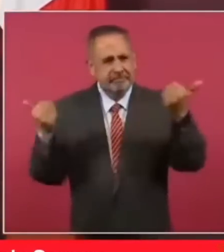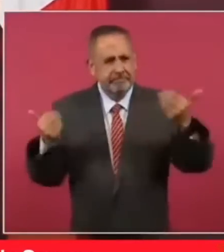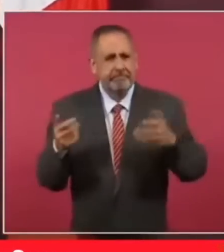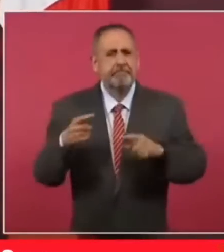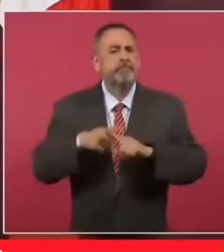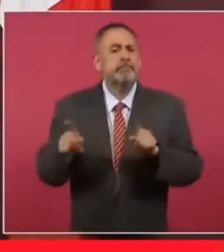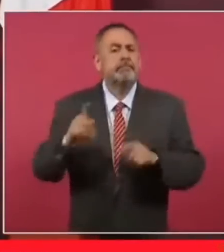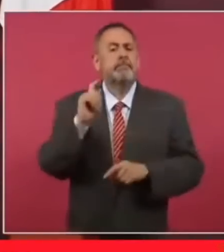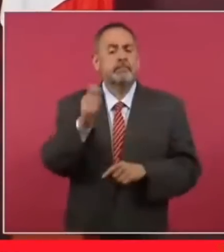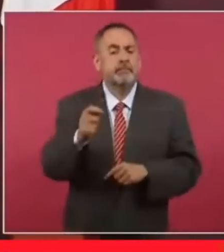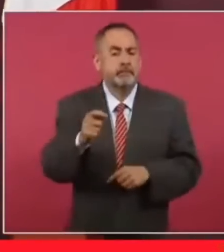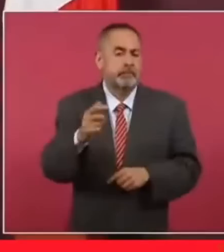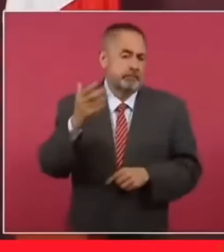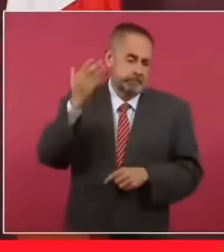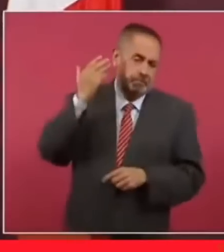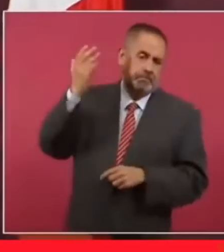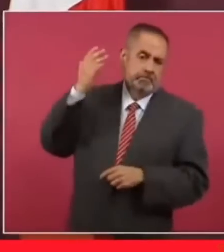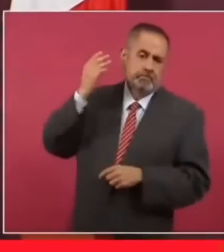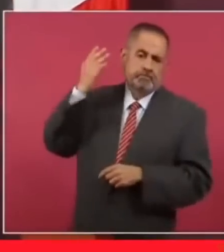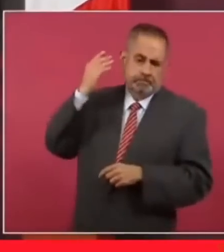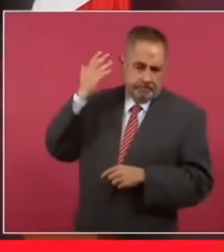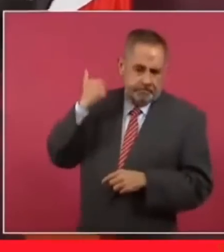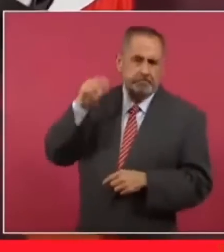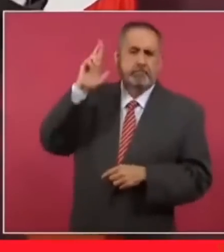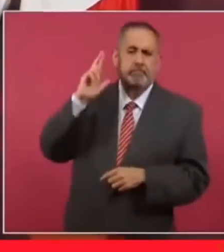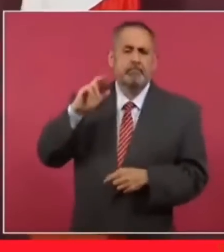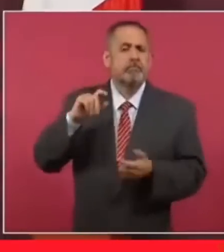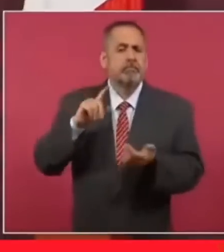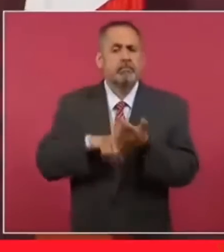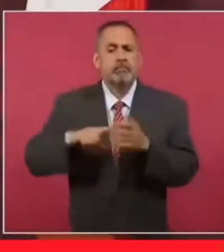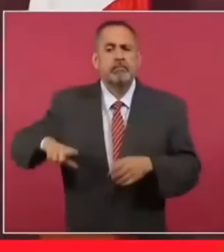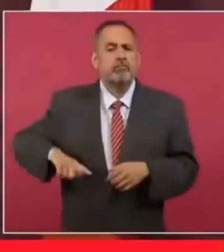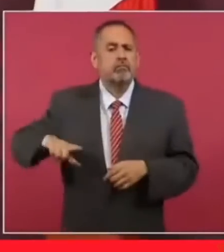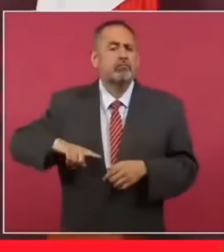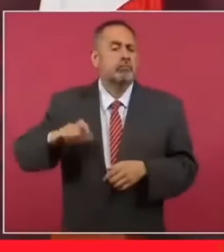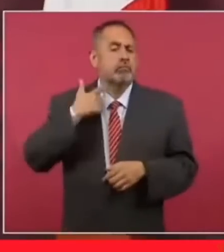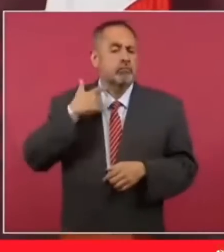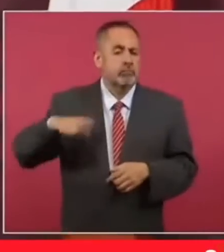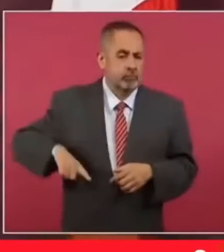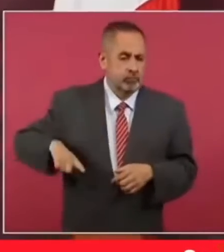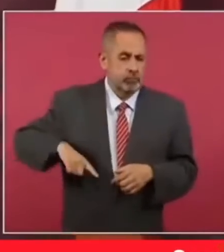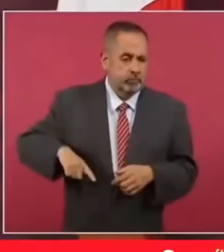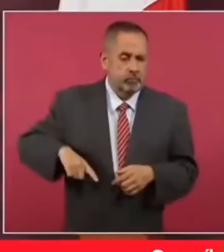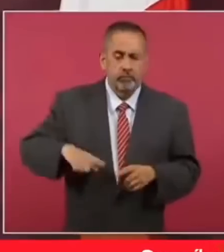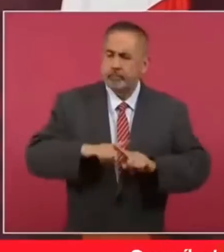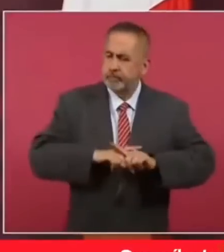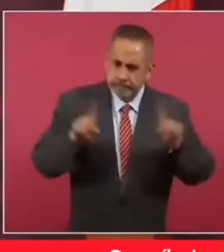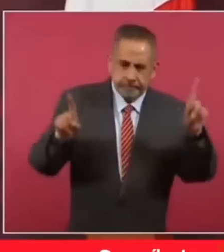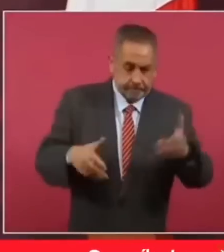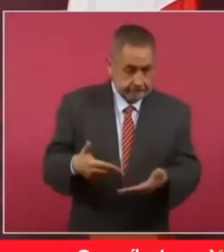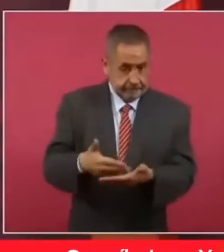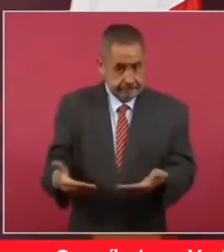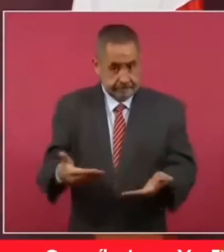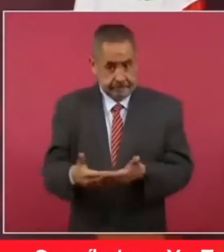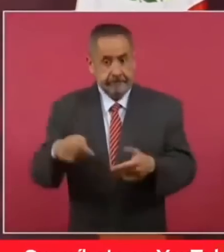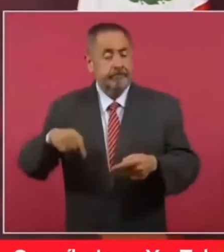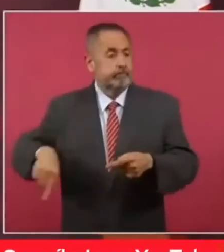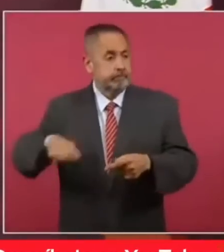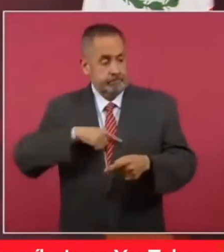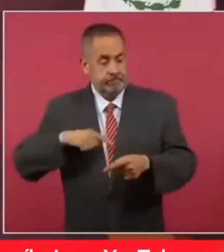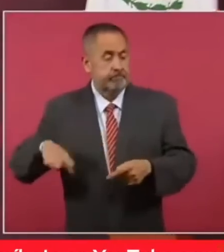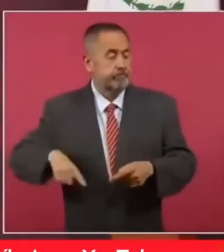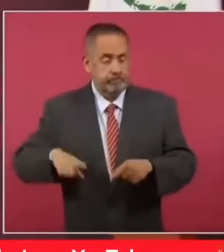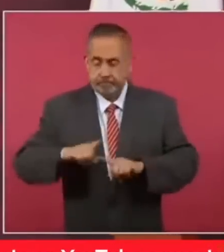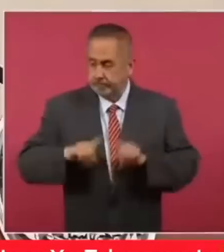entre lo que hacían los gobiernos anteriores y lo que hacemos nosotros